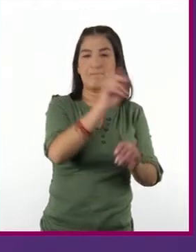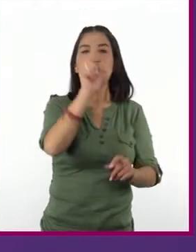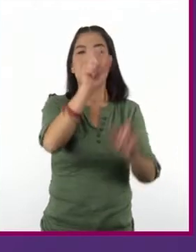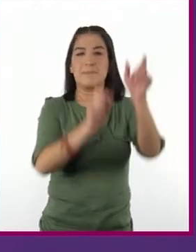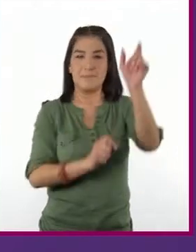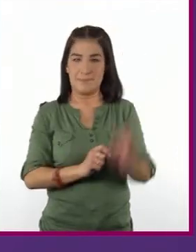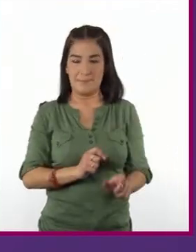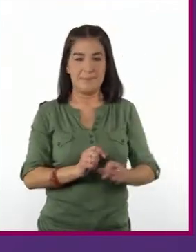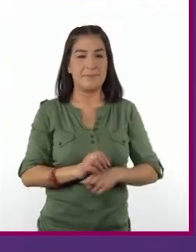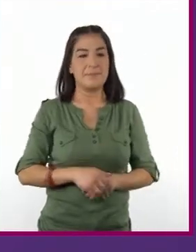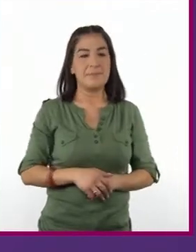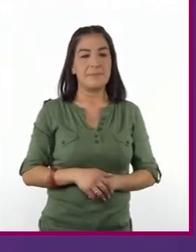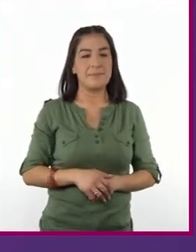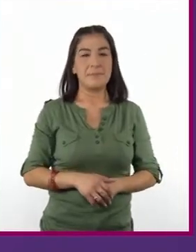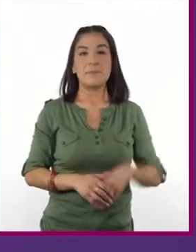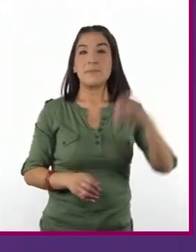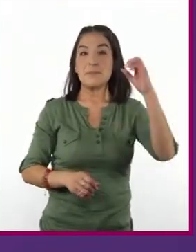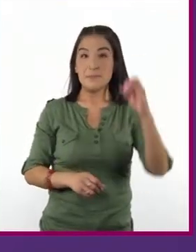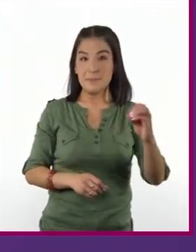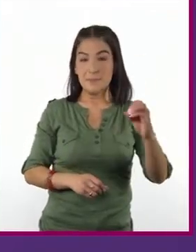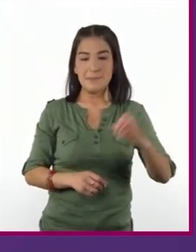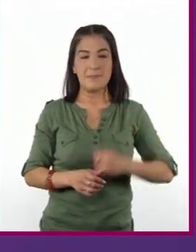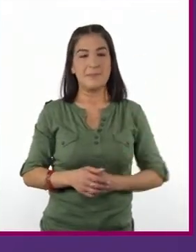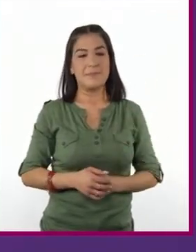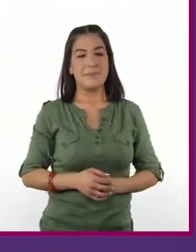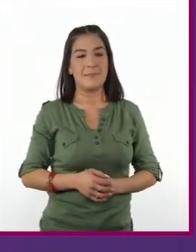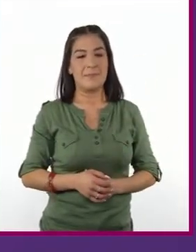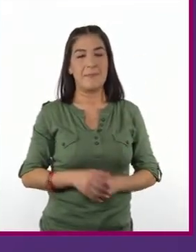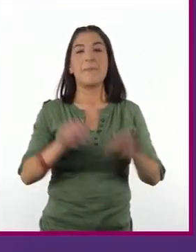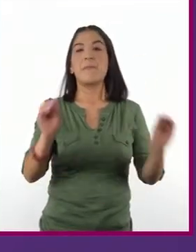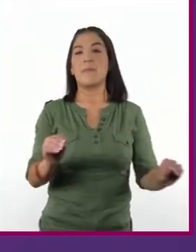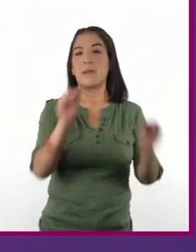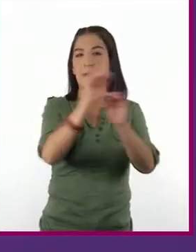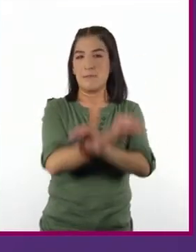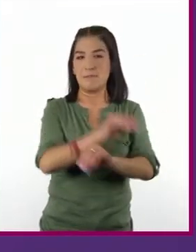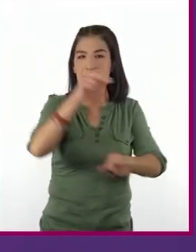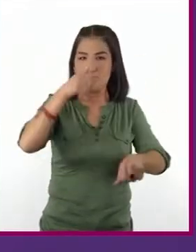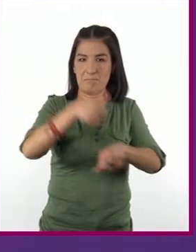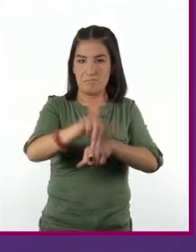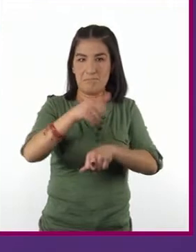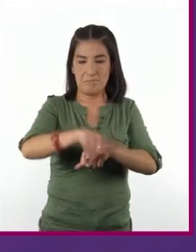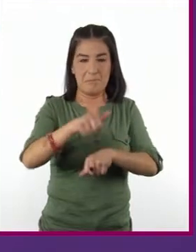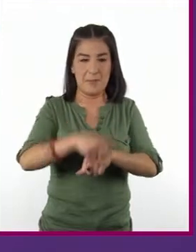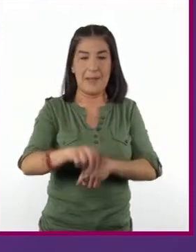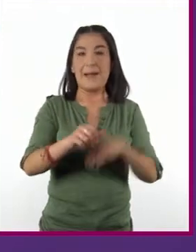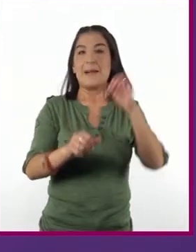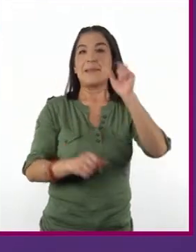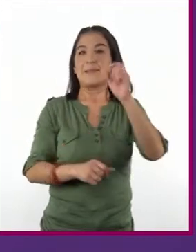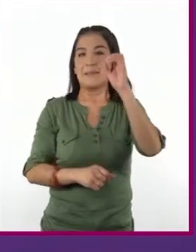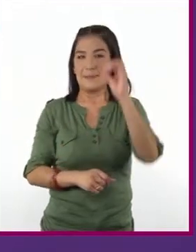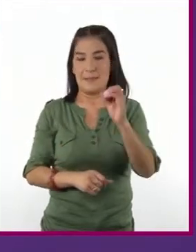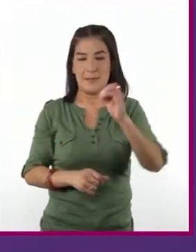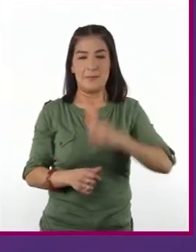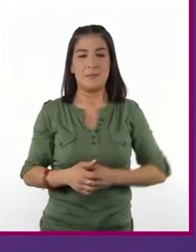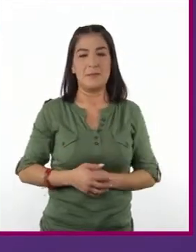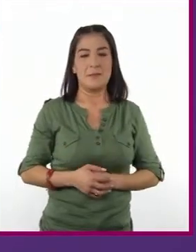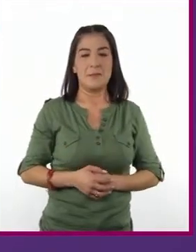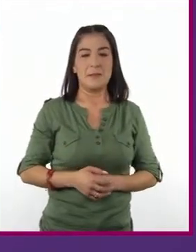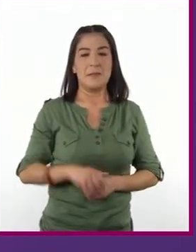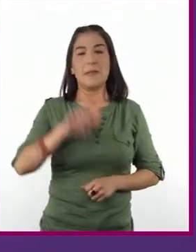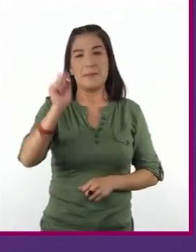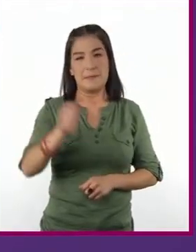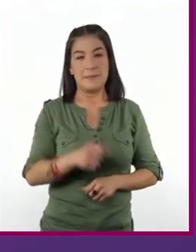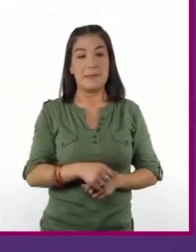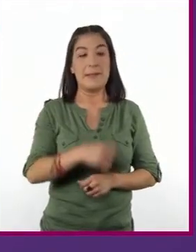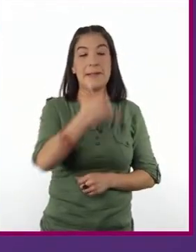siguiente valor de x, que es 0. Sustituimos el valor de 0 en la ecuación y nos queda y